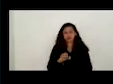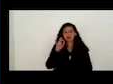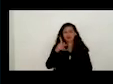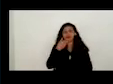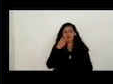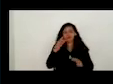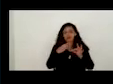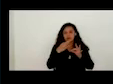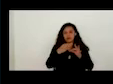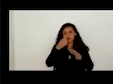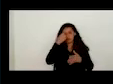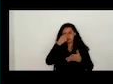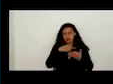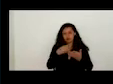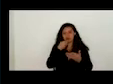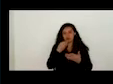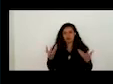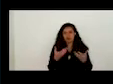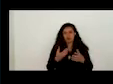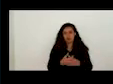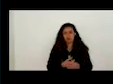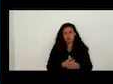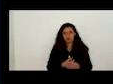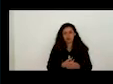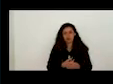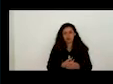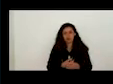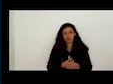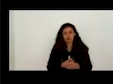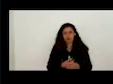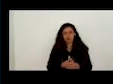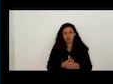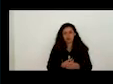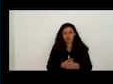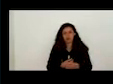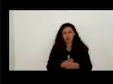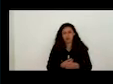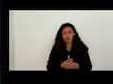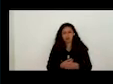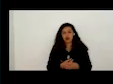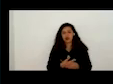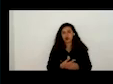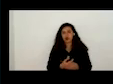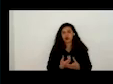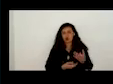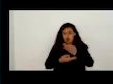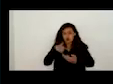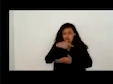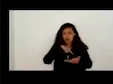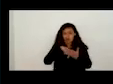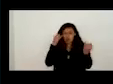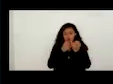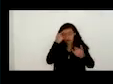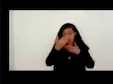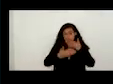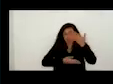que lo están haciendo bastante bien y bueno, pero no todos los lugares cuentan con esta parte de servicio